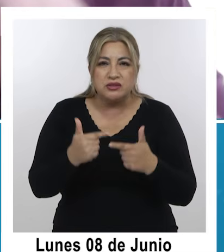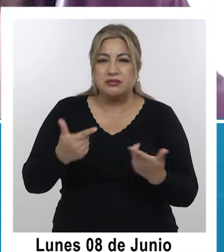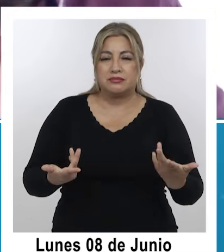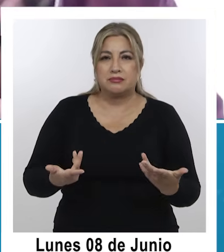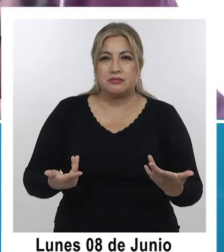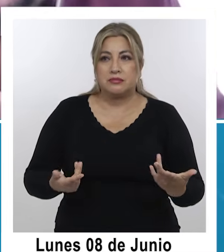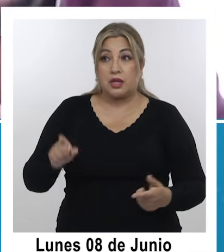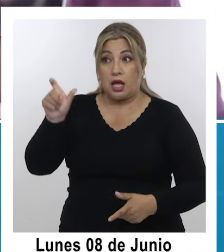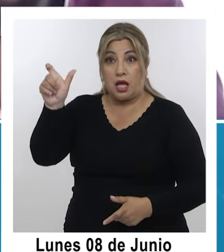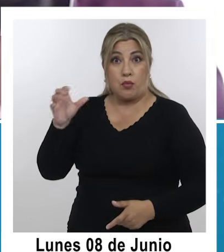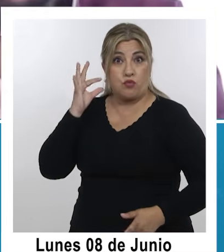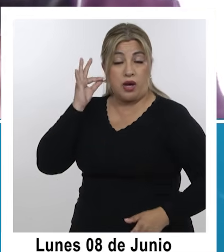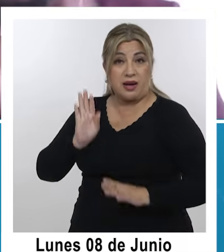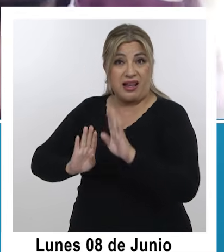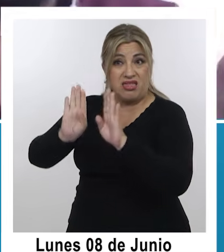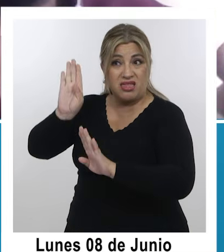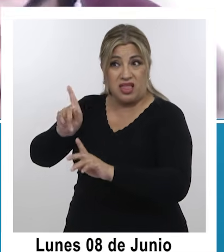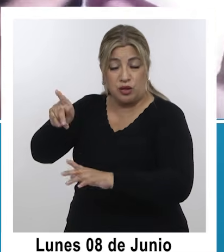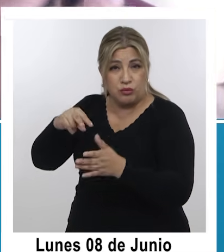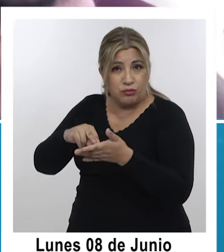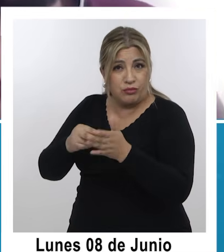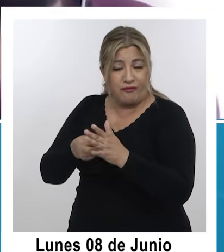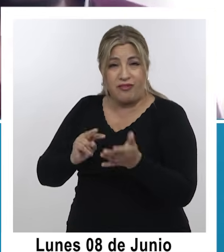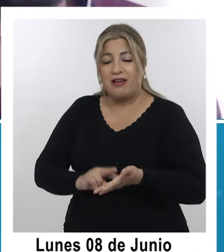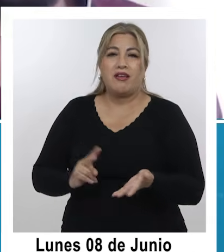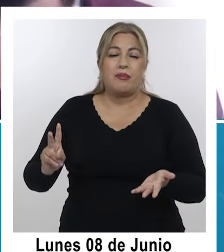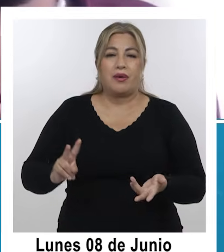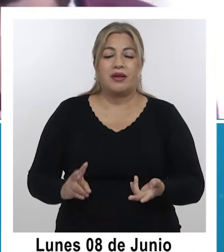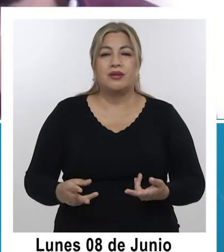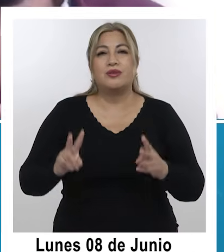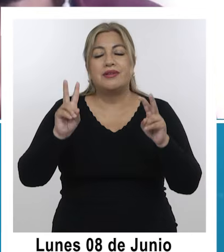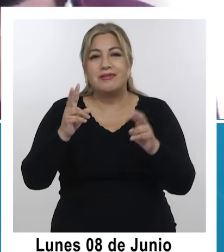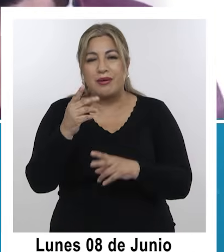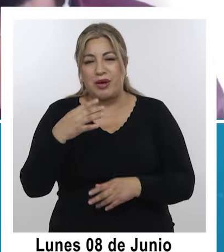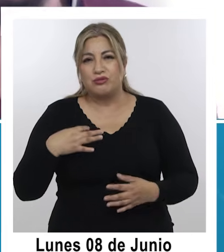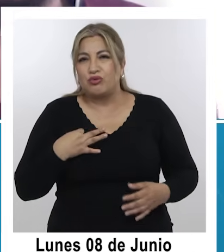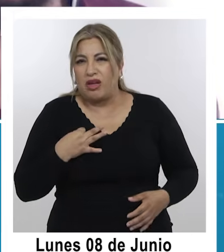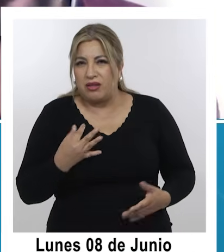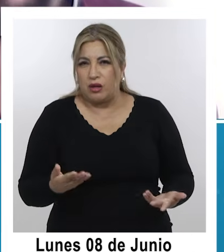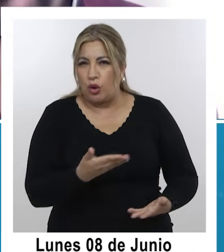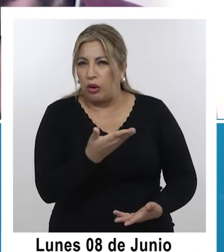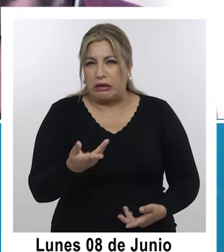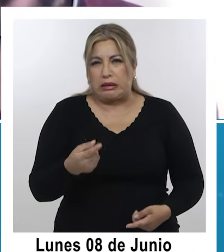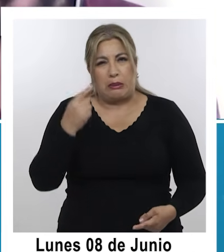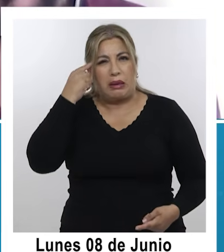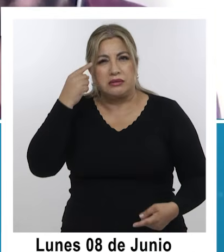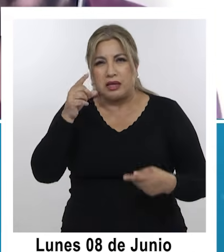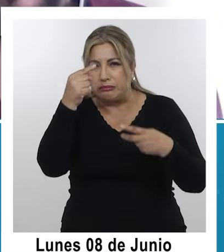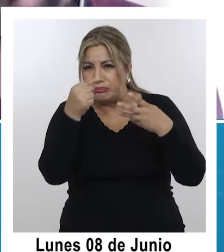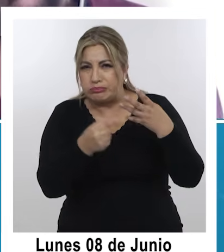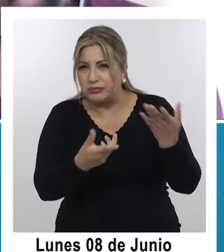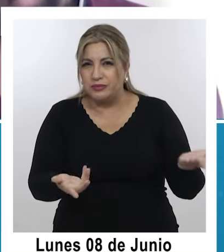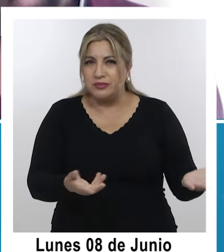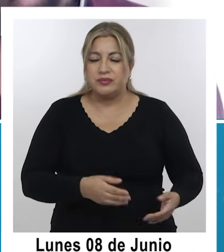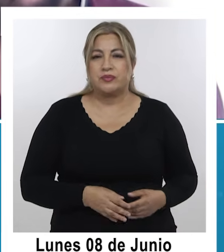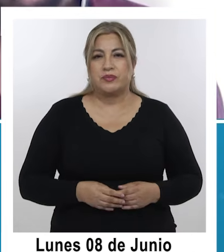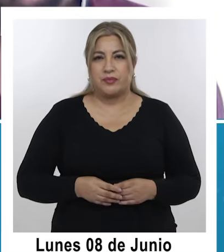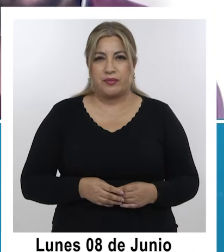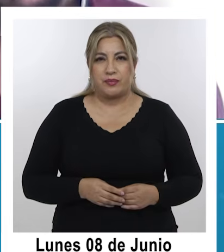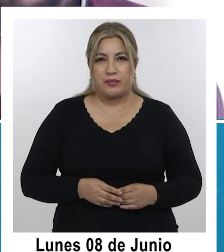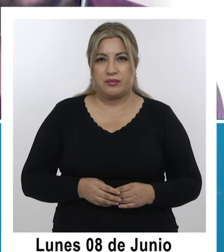la candidata tiene un problema respecto a la ciudadanía? ¿Qué es lo que se cree finalmente?